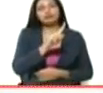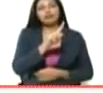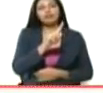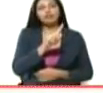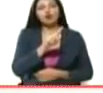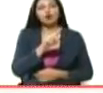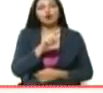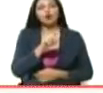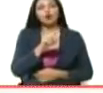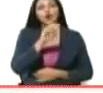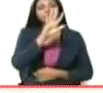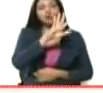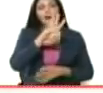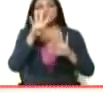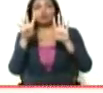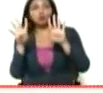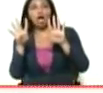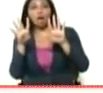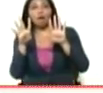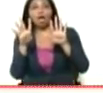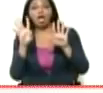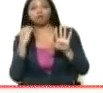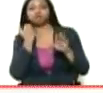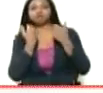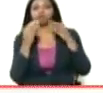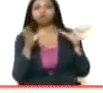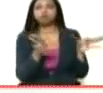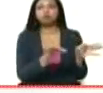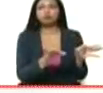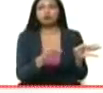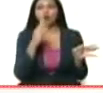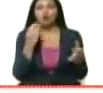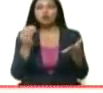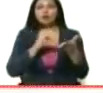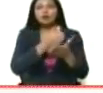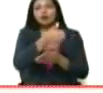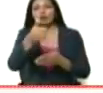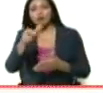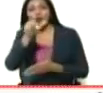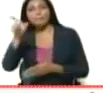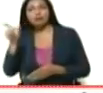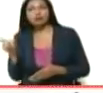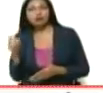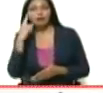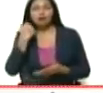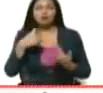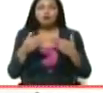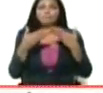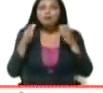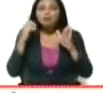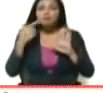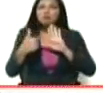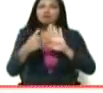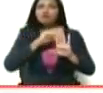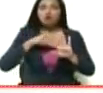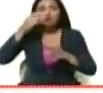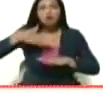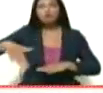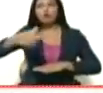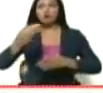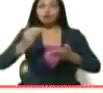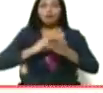detalles, obviamente sin revelar la identidad de cada uno de estos casos, pero que permite que nuestro pueblo